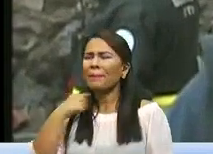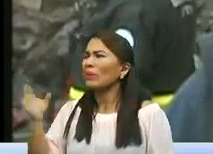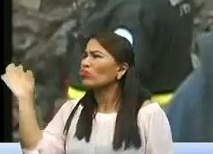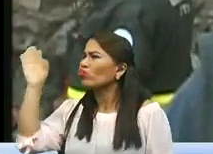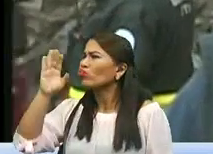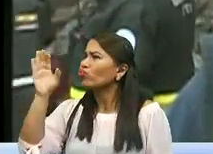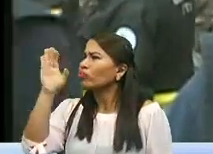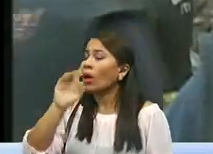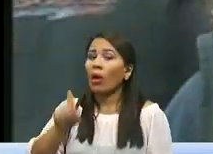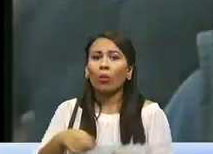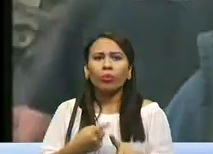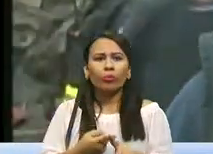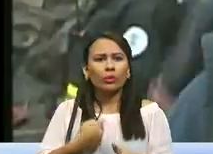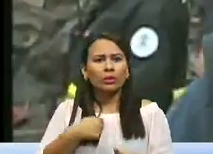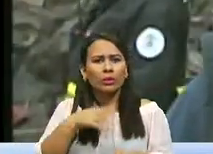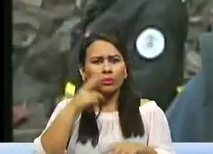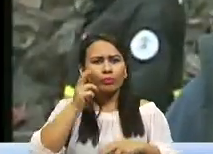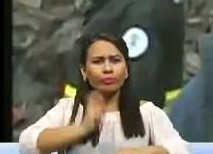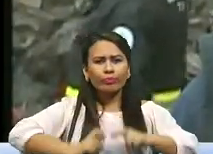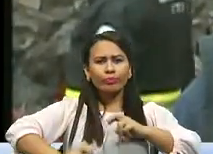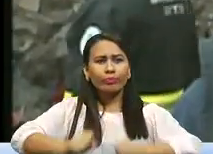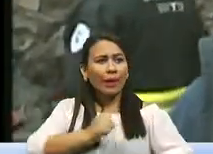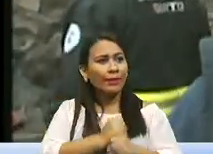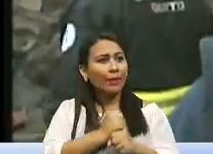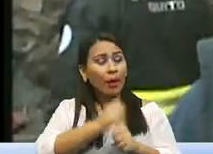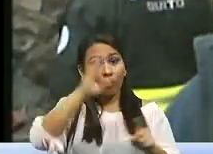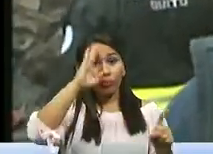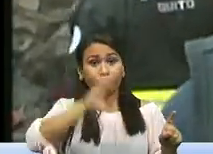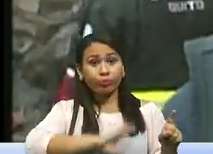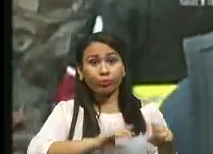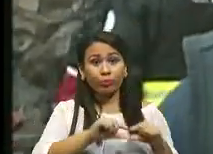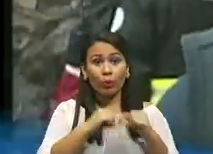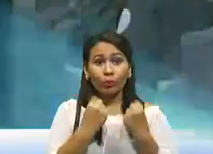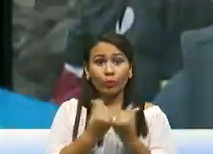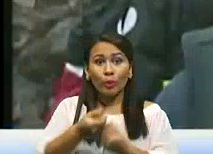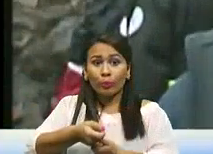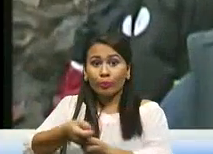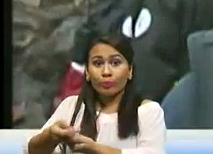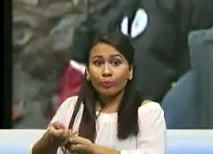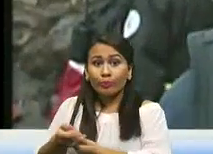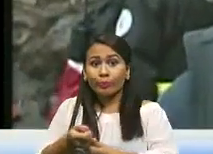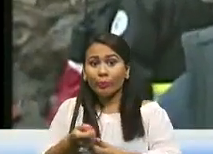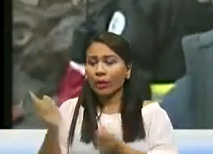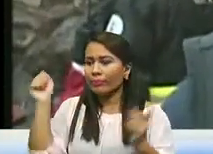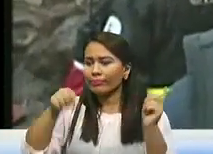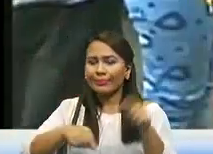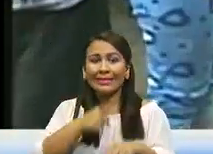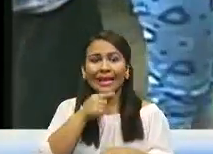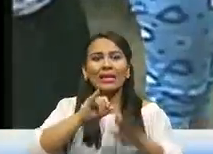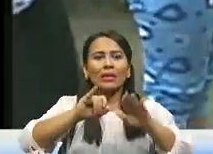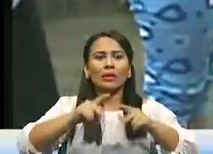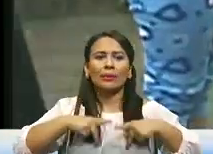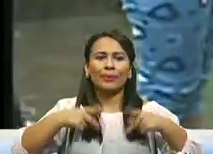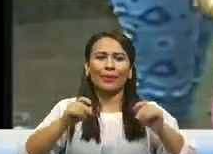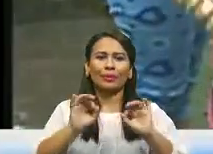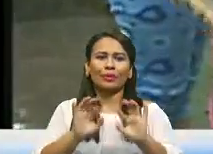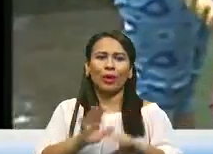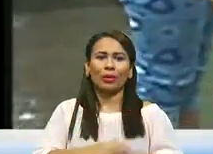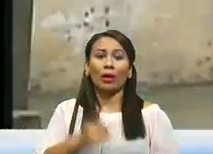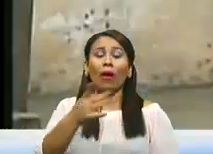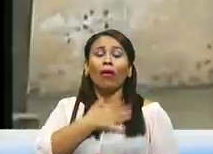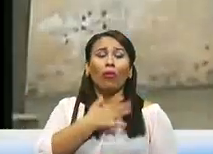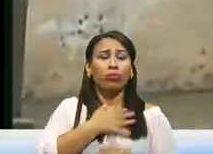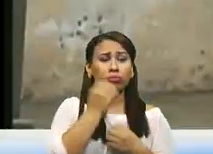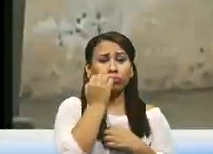desaparecidas. Inmediatamente se hizo un operativo con el Cuerpo de Bomberos, el COE Metropolitano y los vecinos. Se les rescató a los 6 con vida. Como el peor susto de su